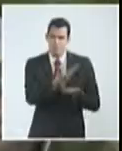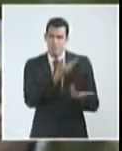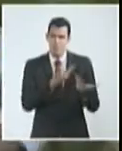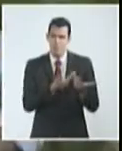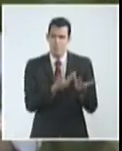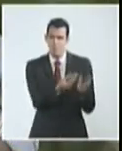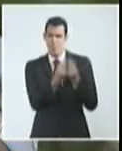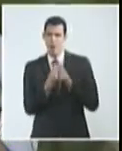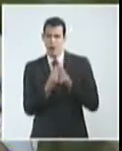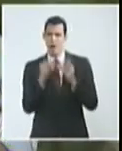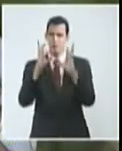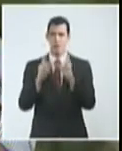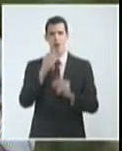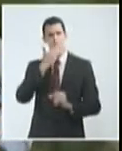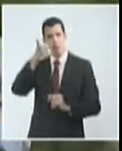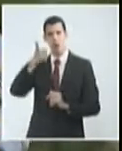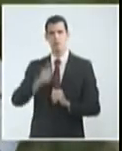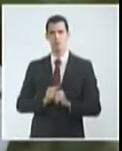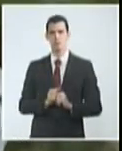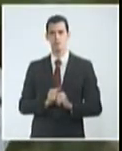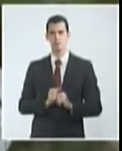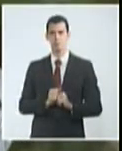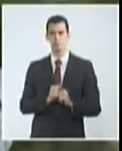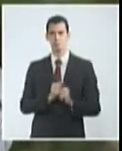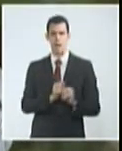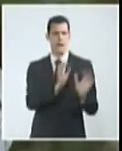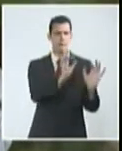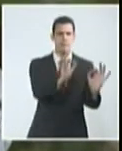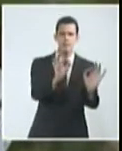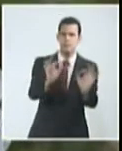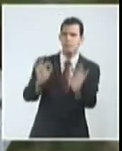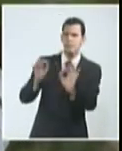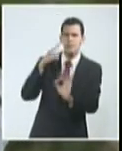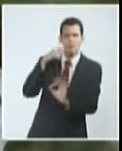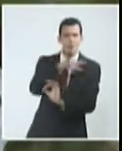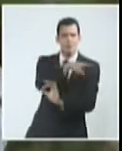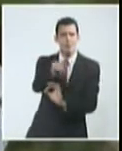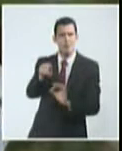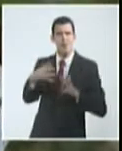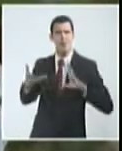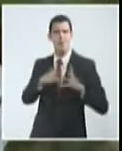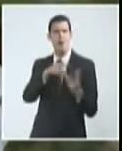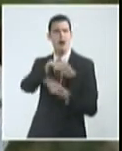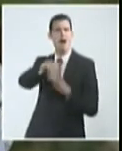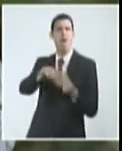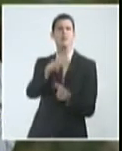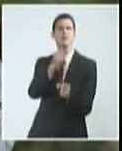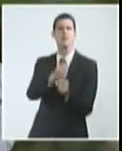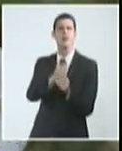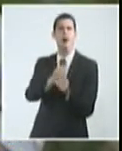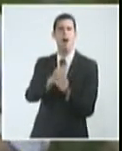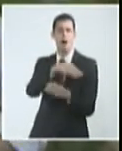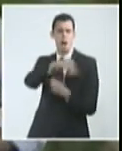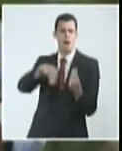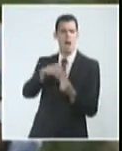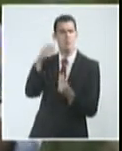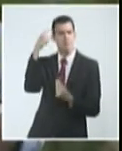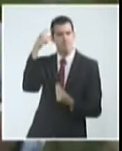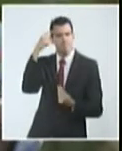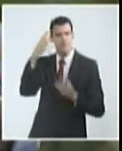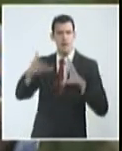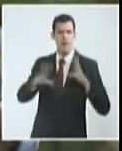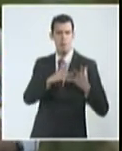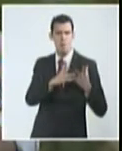todos los organismos vamos teniendo expresiones de ese sistema de gestión. Hemos llevado ese sistema de gestión a